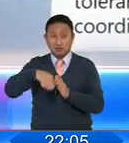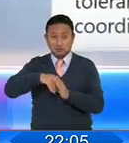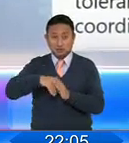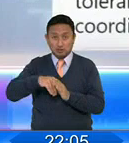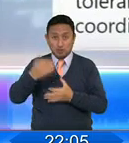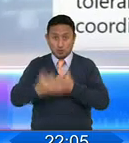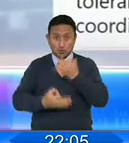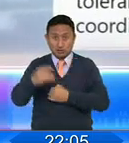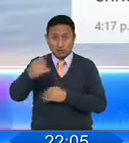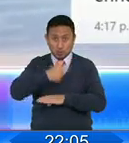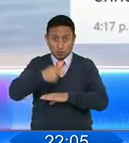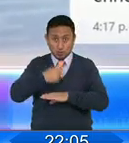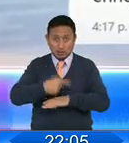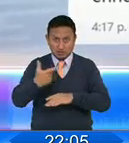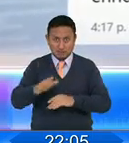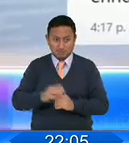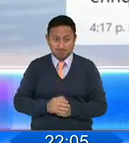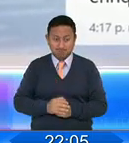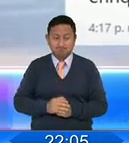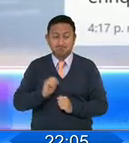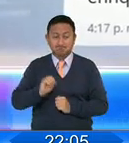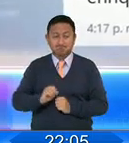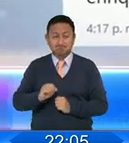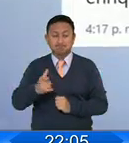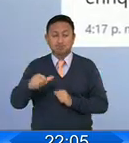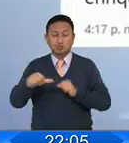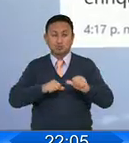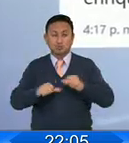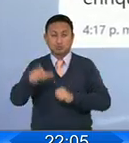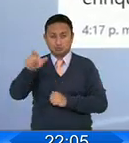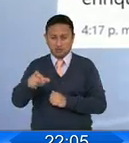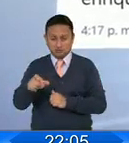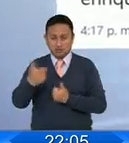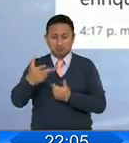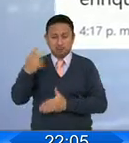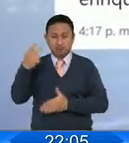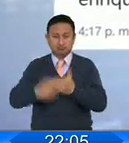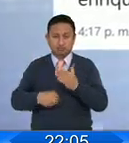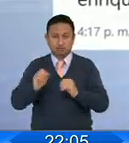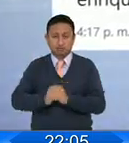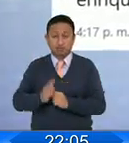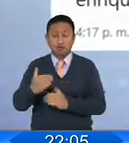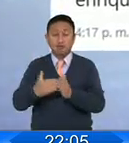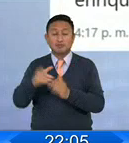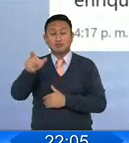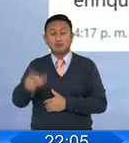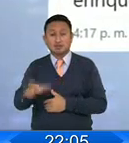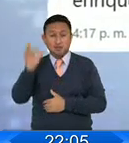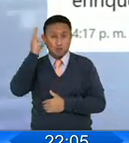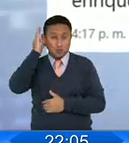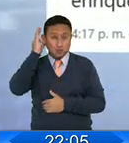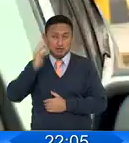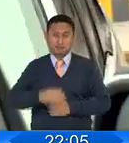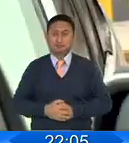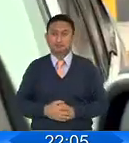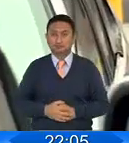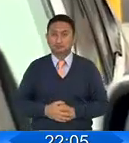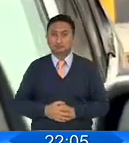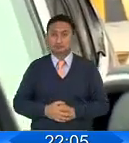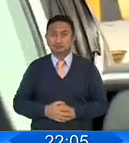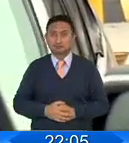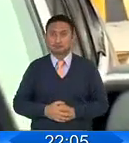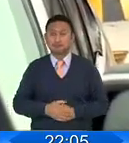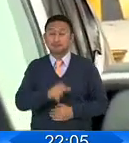causas en Guayas y que tomará las medidas administrativas que correspondan en contra de la servidora judicial involucrada. Los